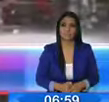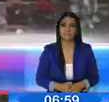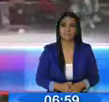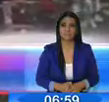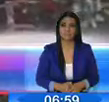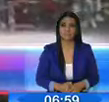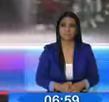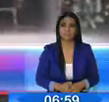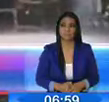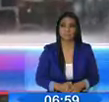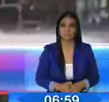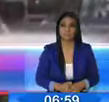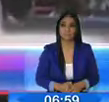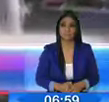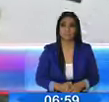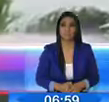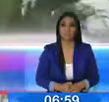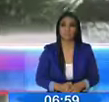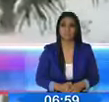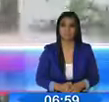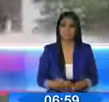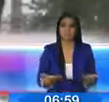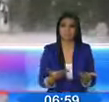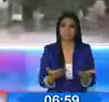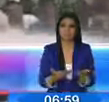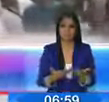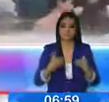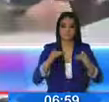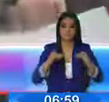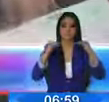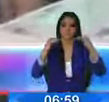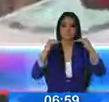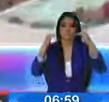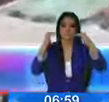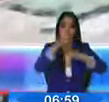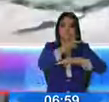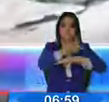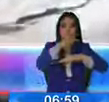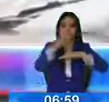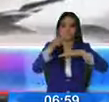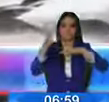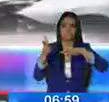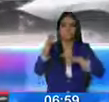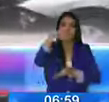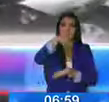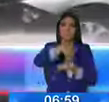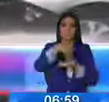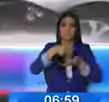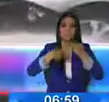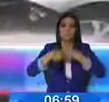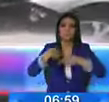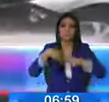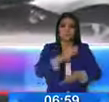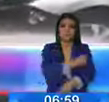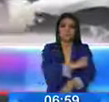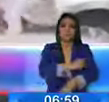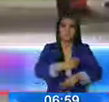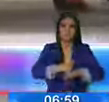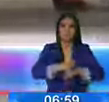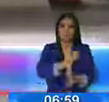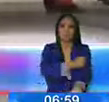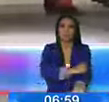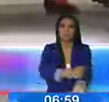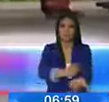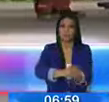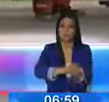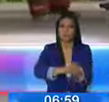se trató de un accidente al cual se habría suscitado en la parte alta de un parqueadero en un centro comercial en la vía a samborondón una mala maniobra